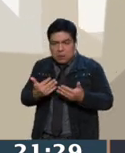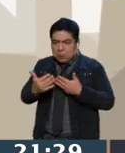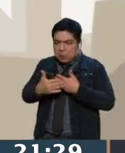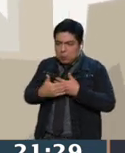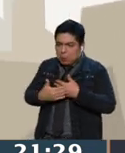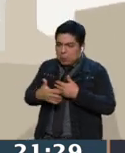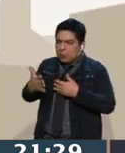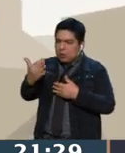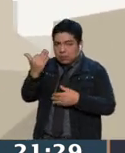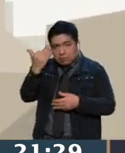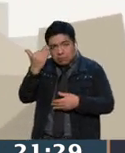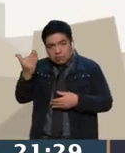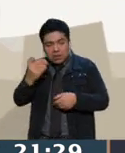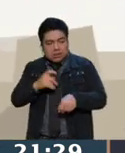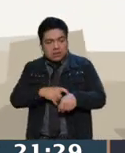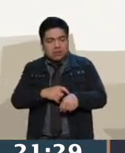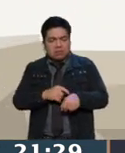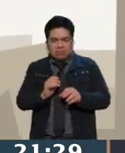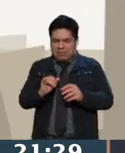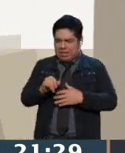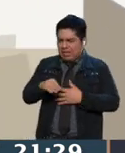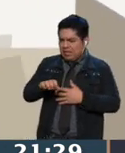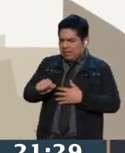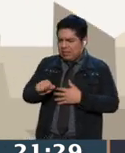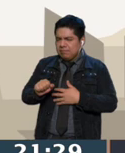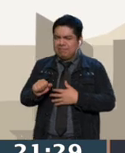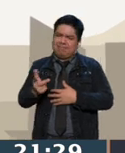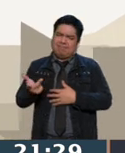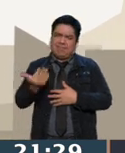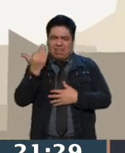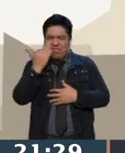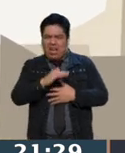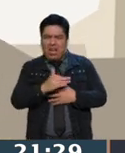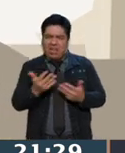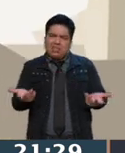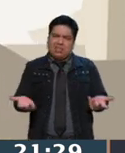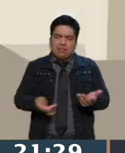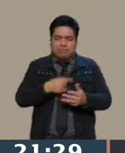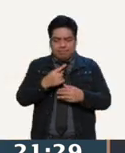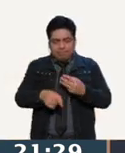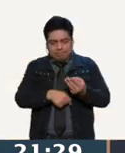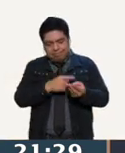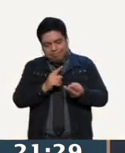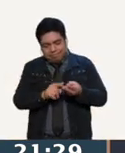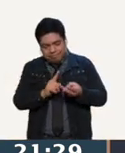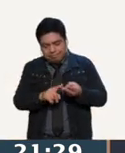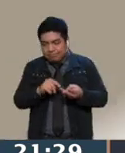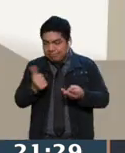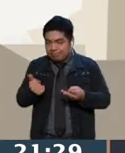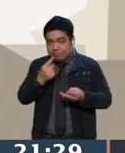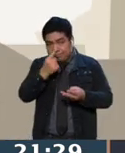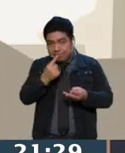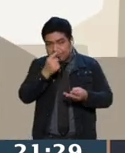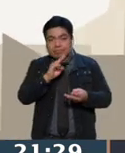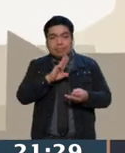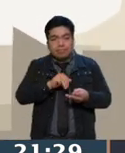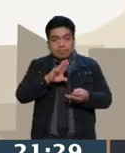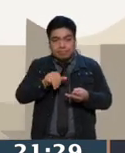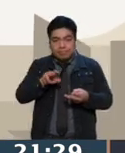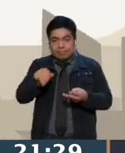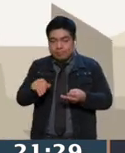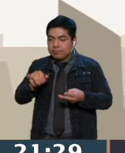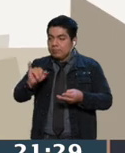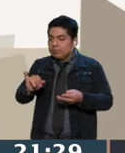el IMSS en dar este tratamiento. Y otro desmentido también, igual para Michoacán, es que